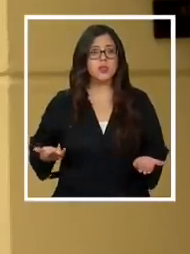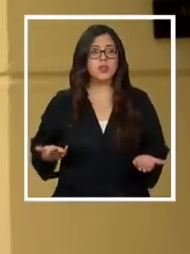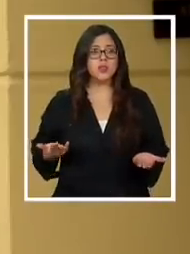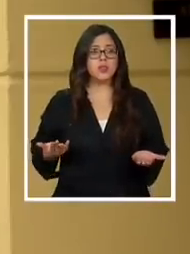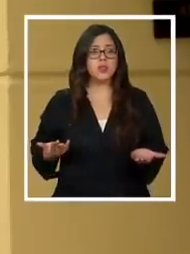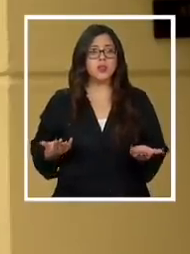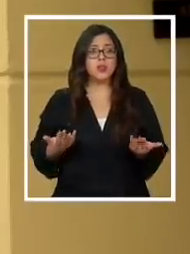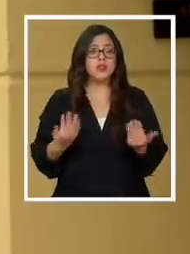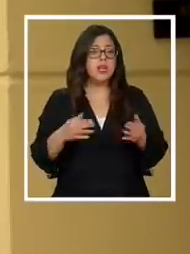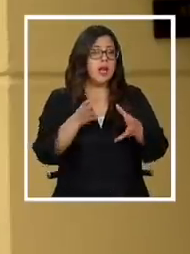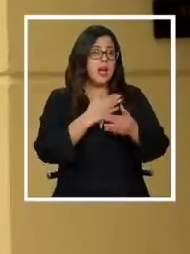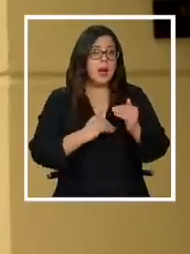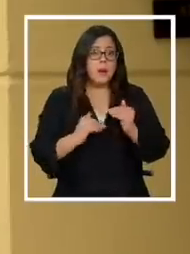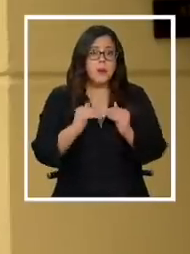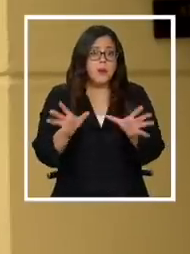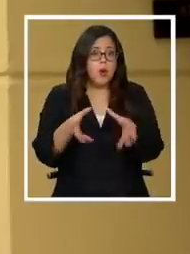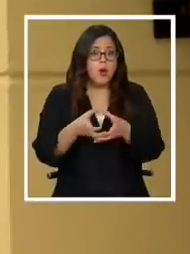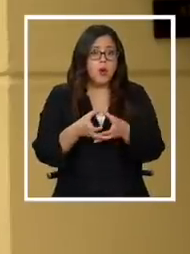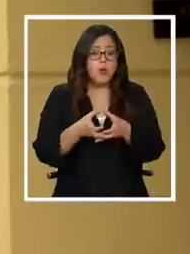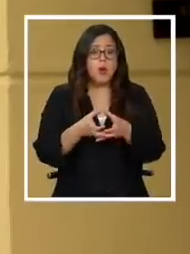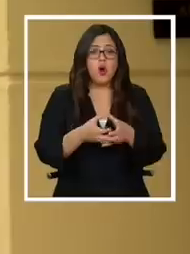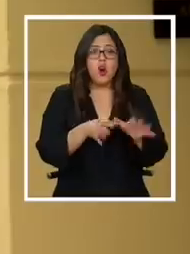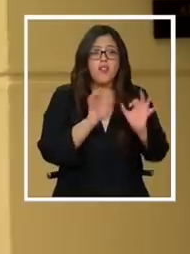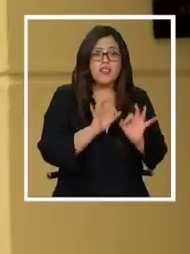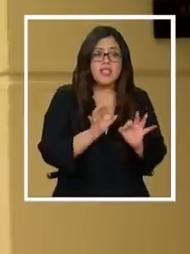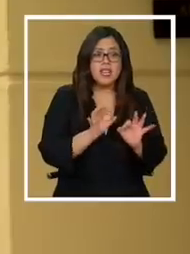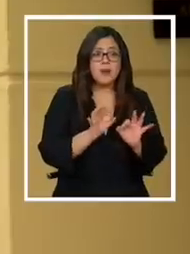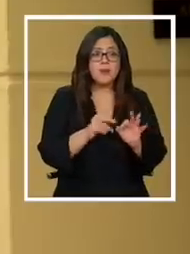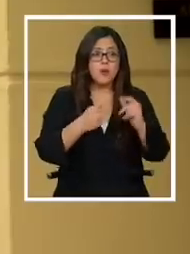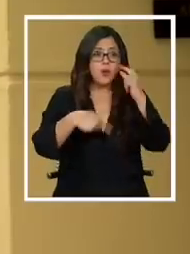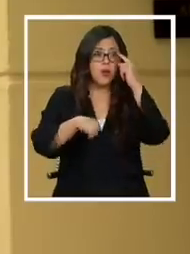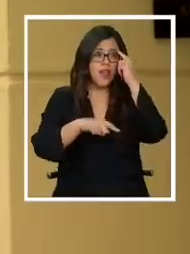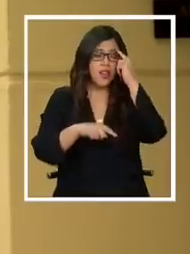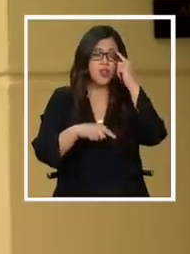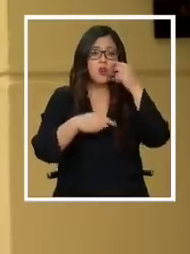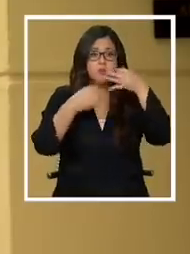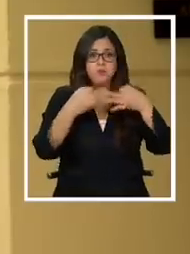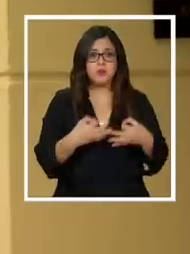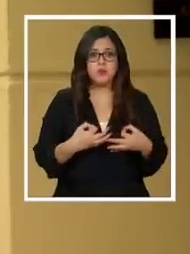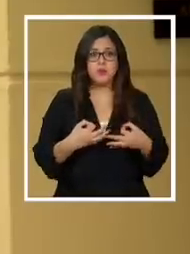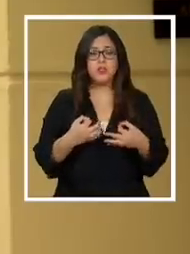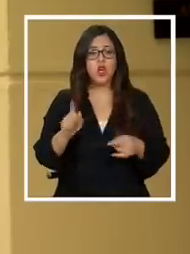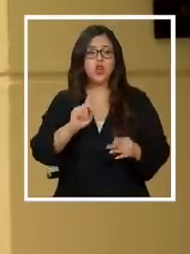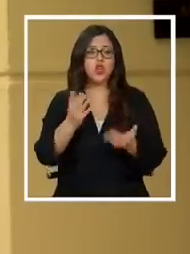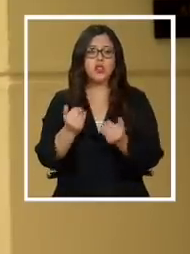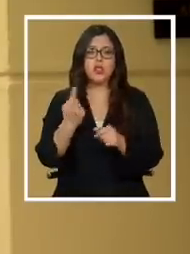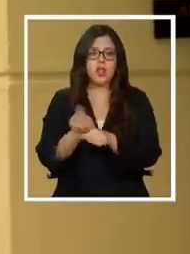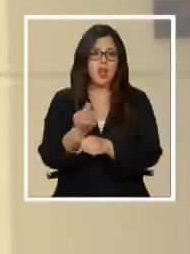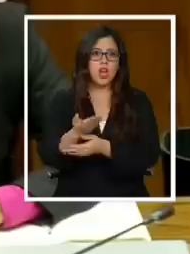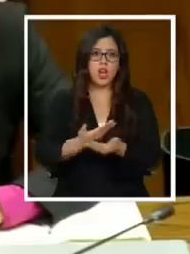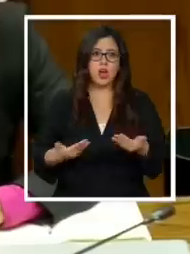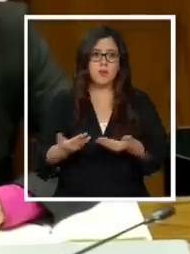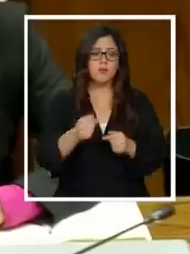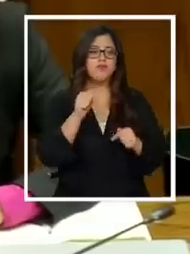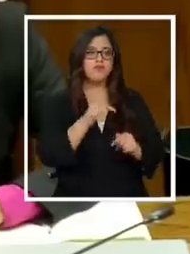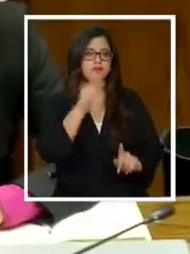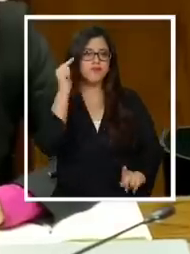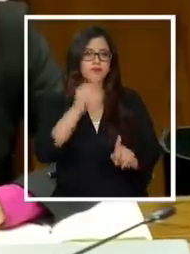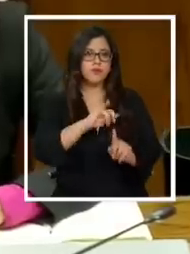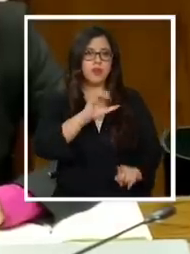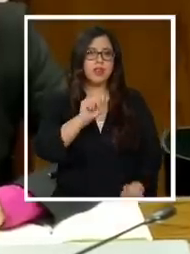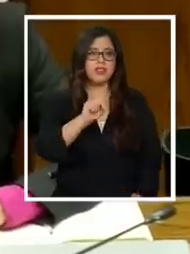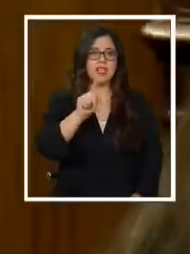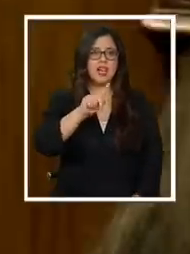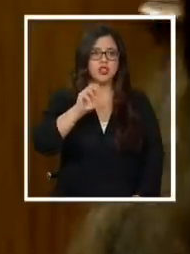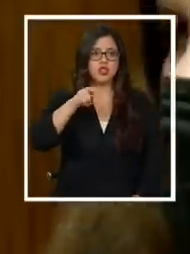como los partidos del oficialismo son regularmente disciplinados, no requieren conversación. Dardos a Giorgio Jackson,